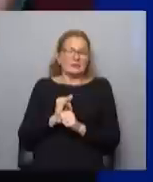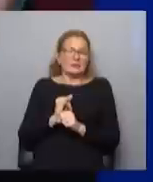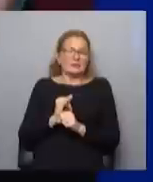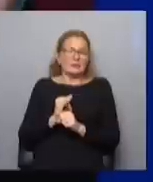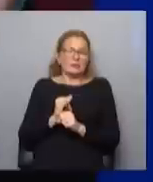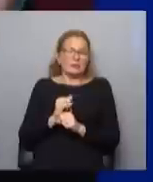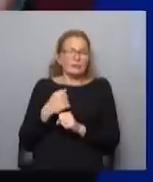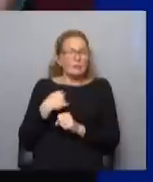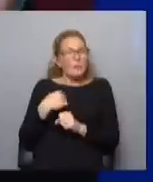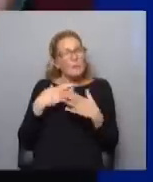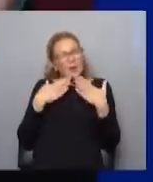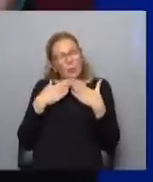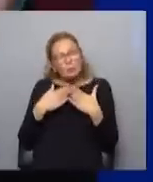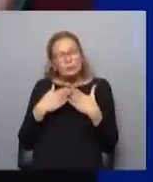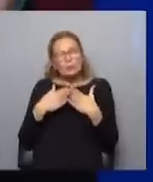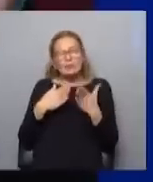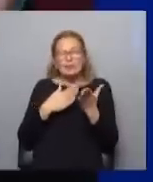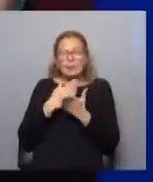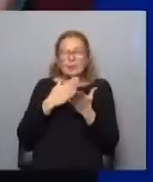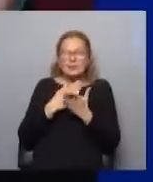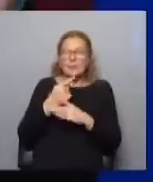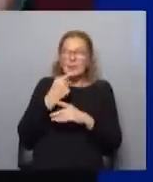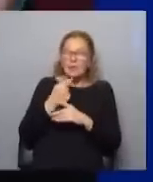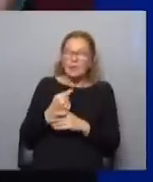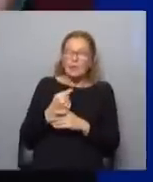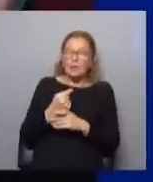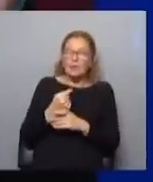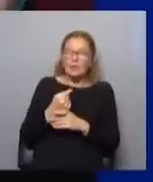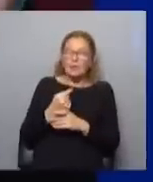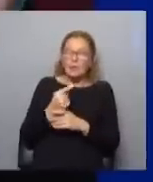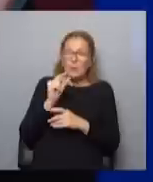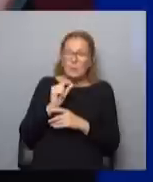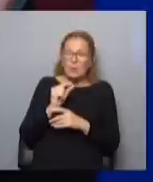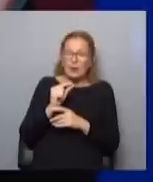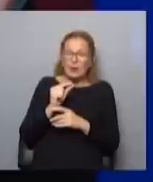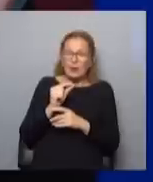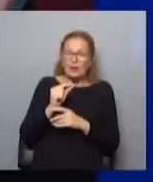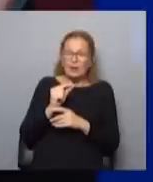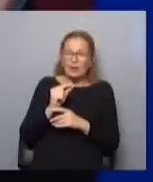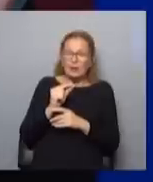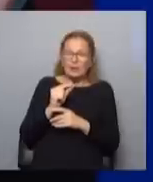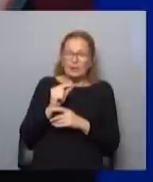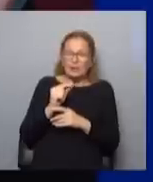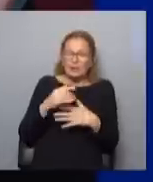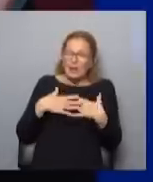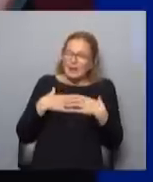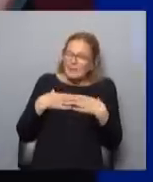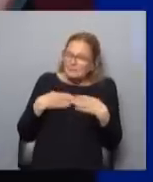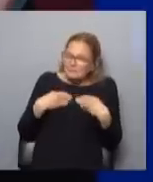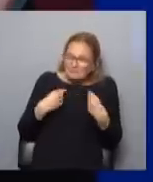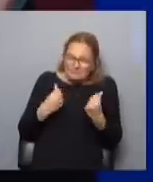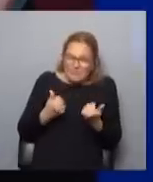yo me pregunto no la versión siempre digo debe haber pocas cosas más que te satisfagan más